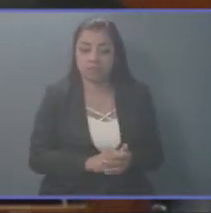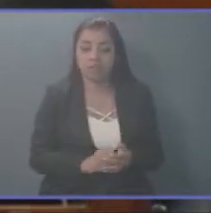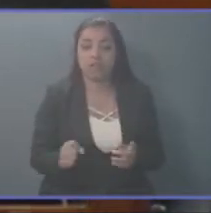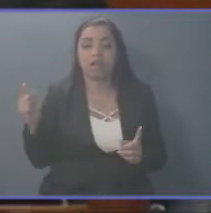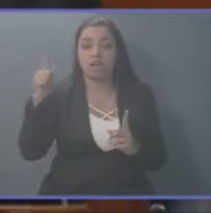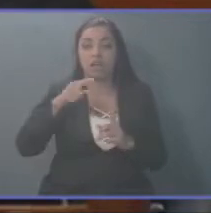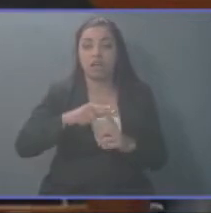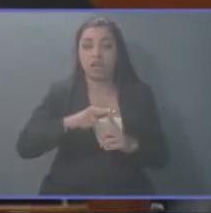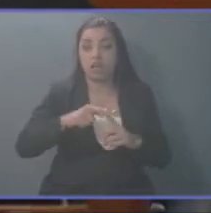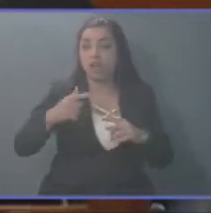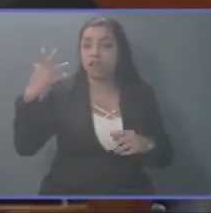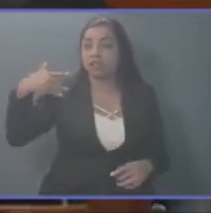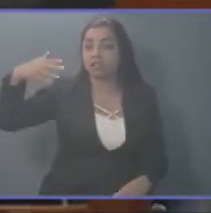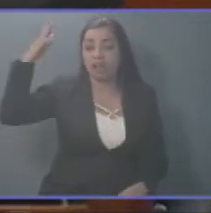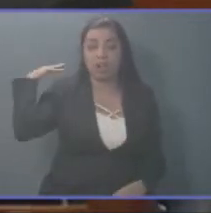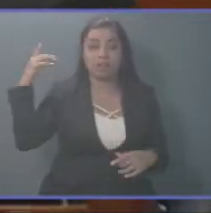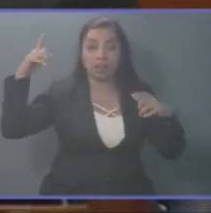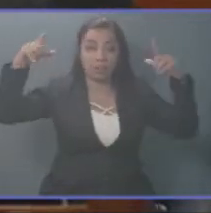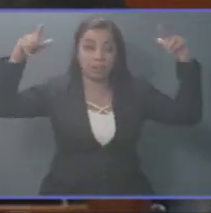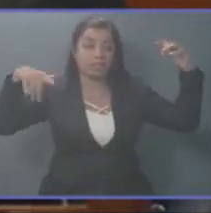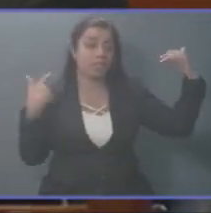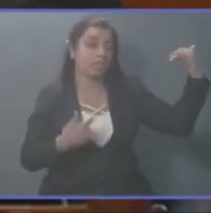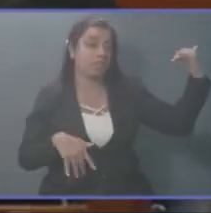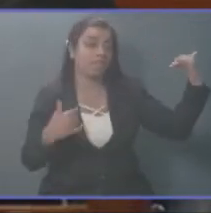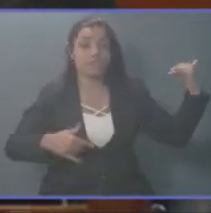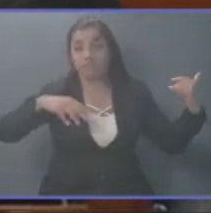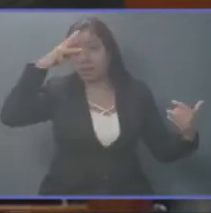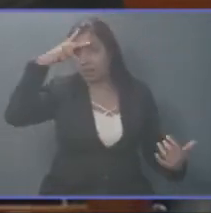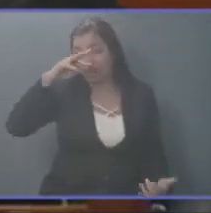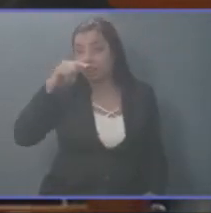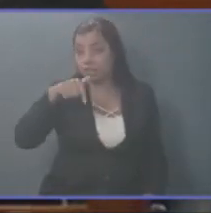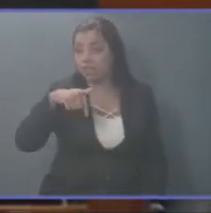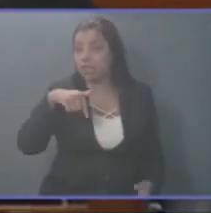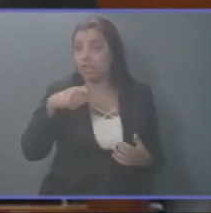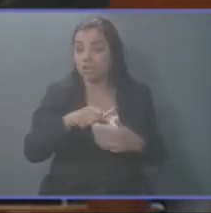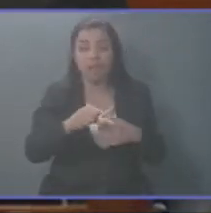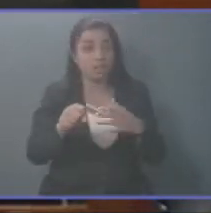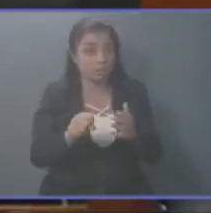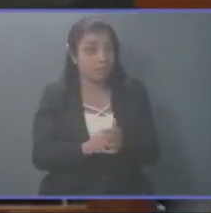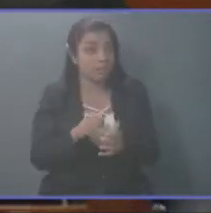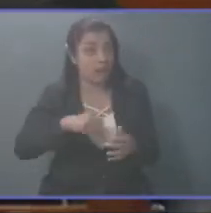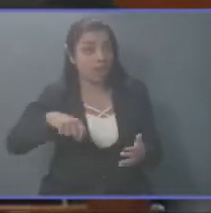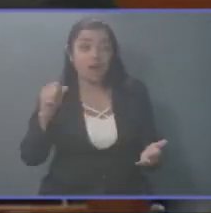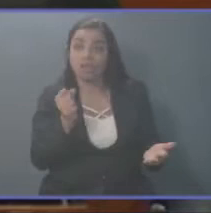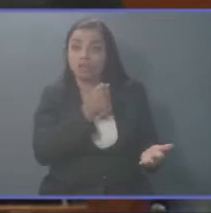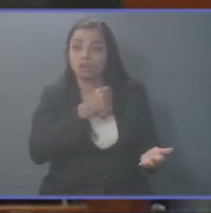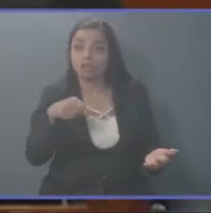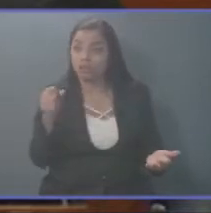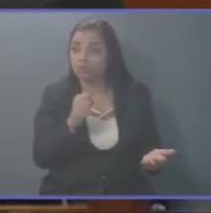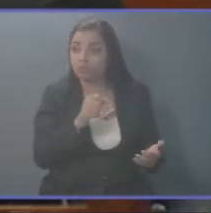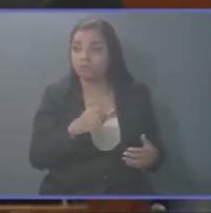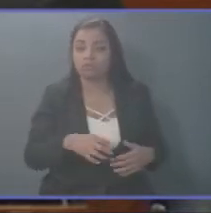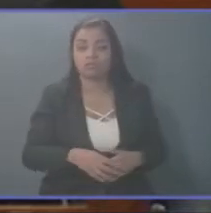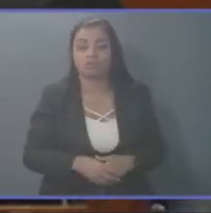Vicente Fernández le dieron un reconocimiento y dicen que cantó aquí en esta asamblea legislativa.